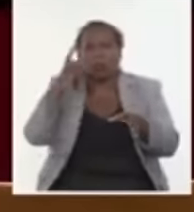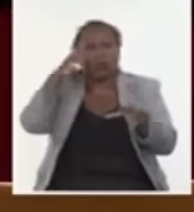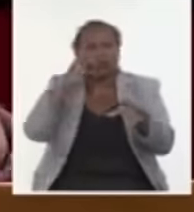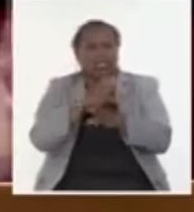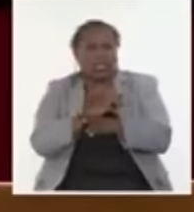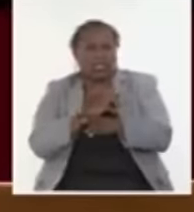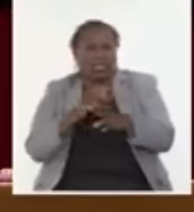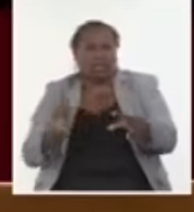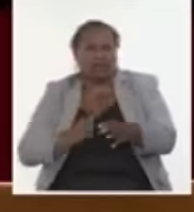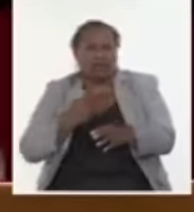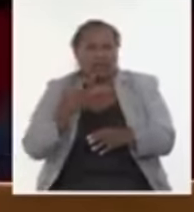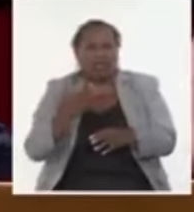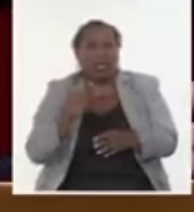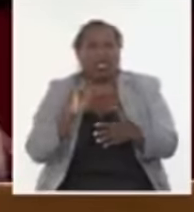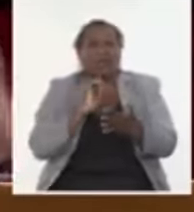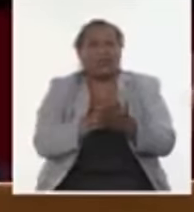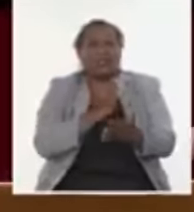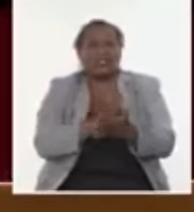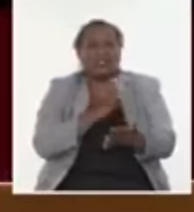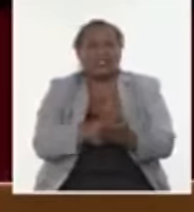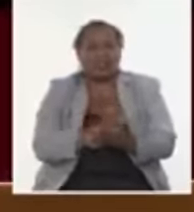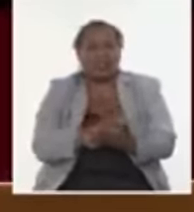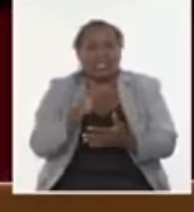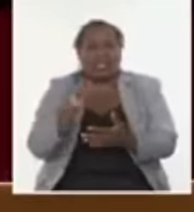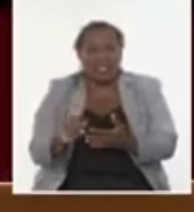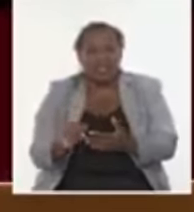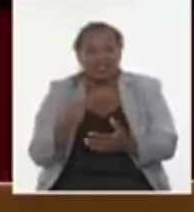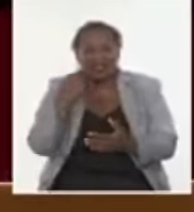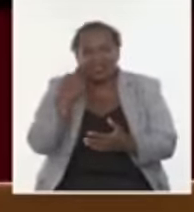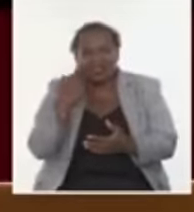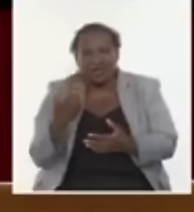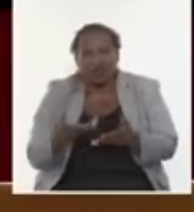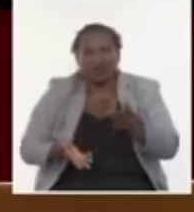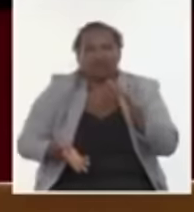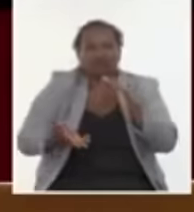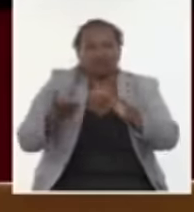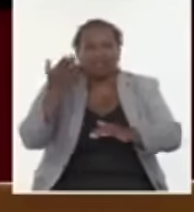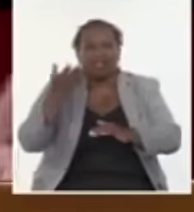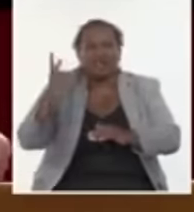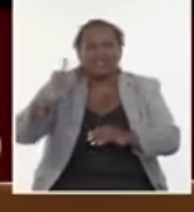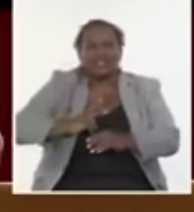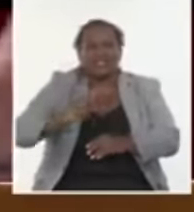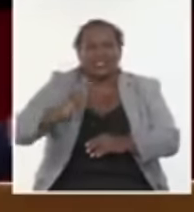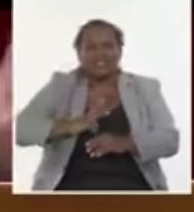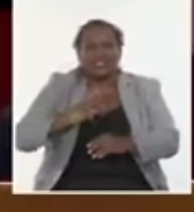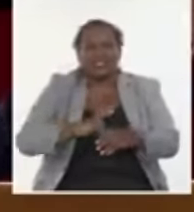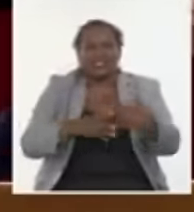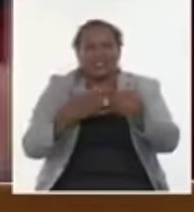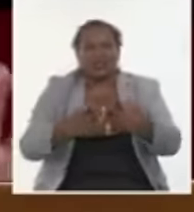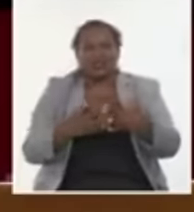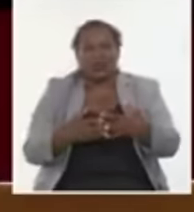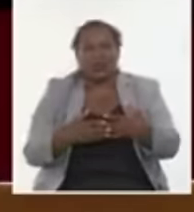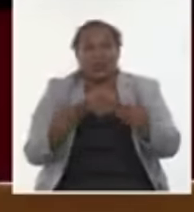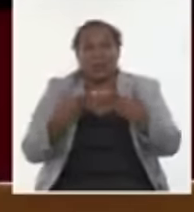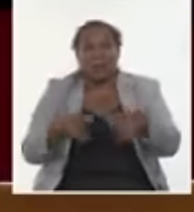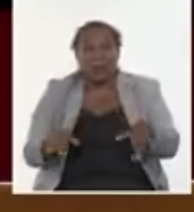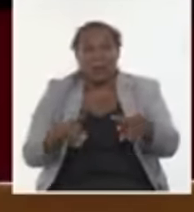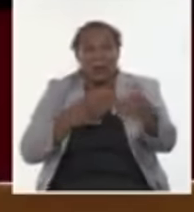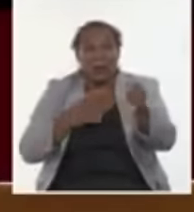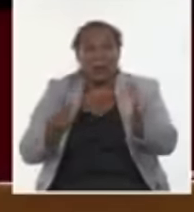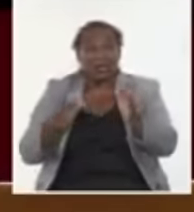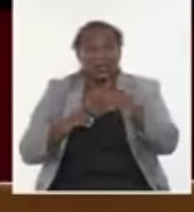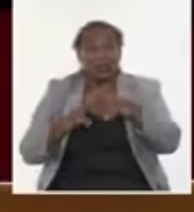culturales, educacionales, y eso generó un movimiento, un incremento de las visitas del país. Pero nunca con un paquete turístico, está